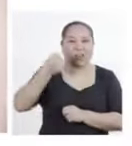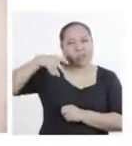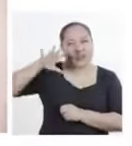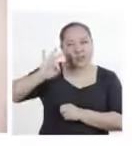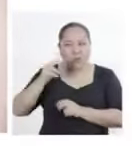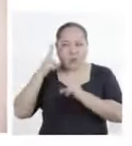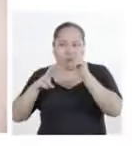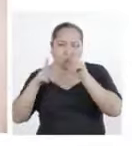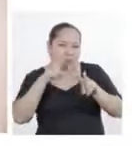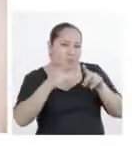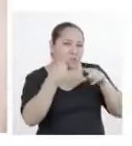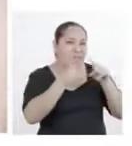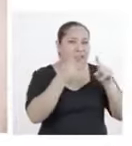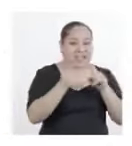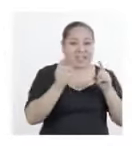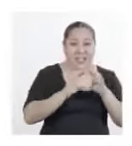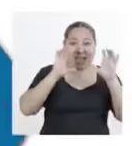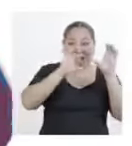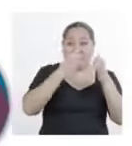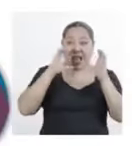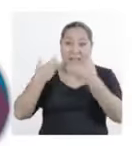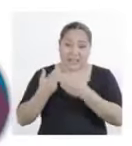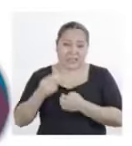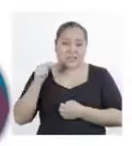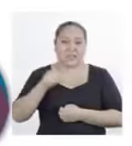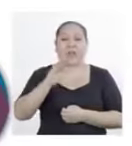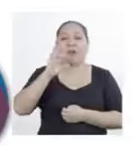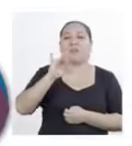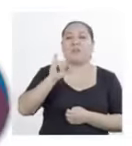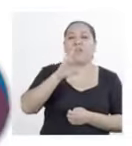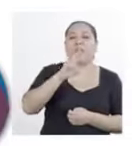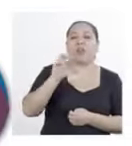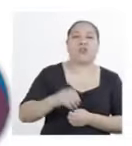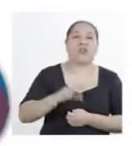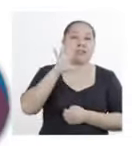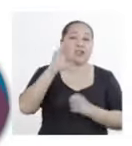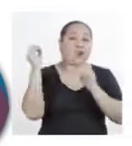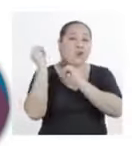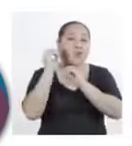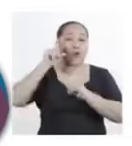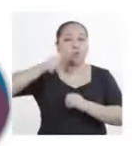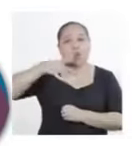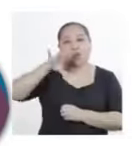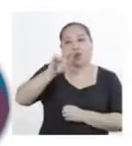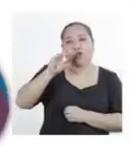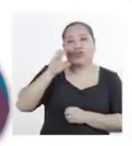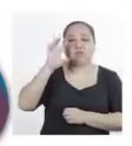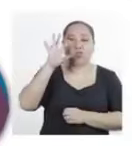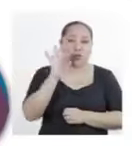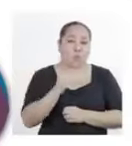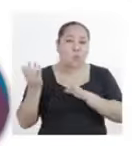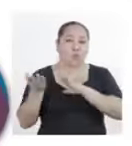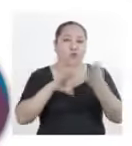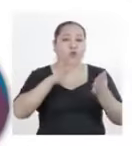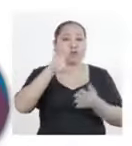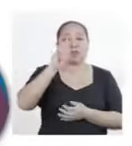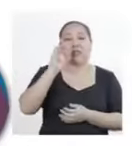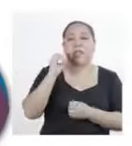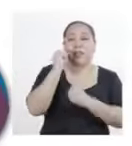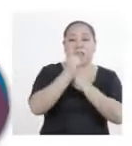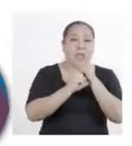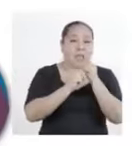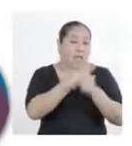la diversidad de las clases sociales de ese tiempo Fierro nació en Lima el 5 de octubre de 1809 y murió a los